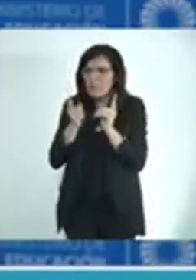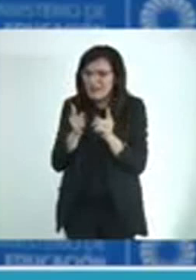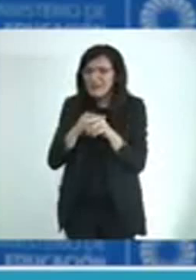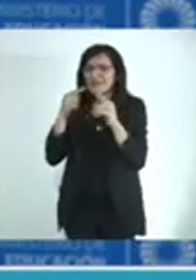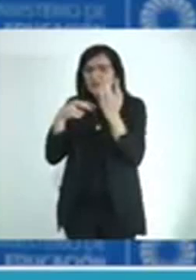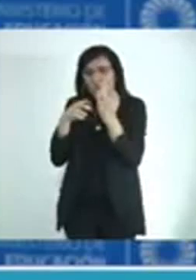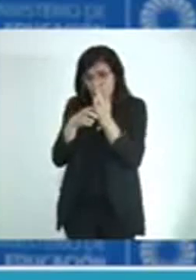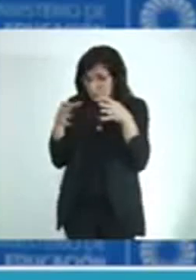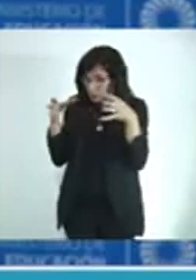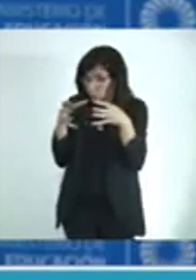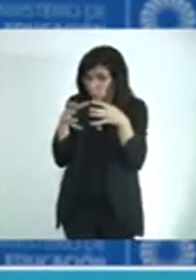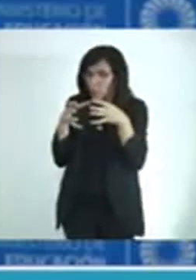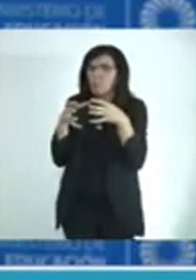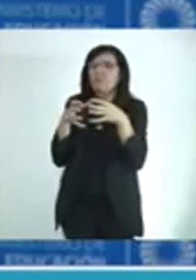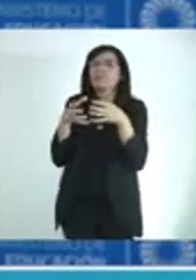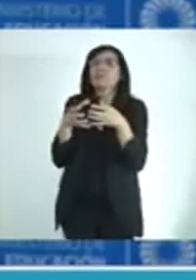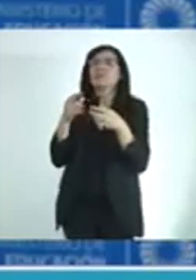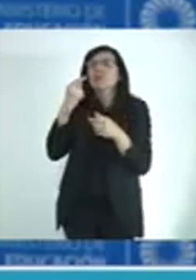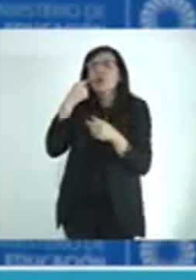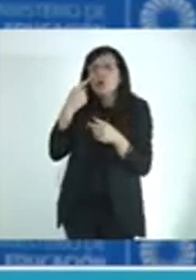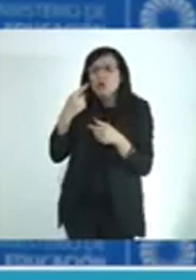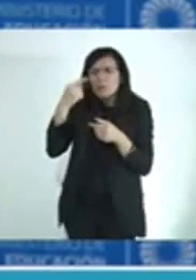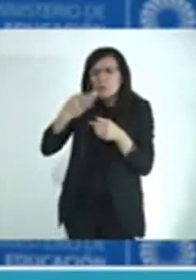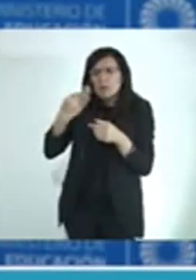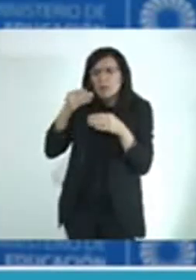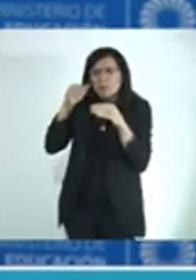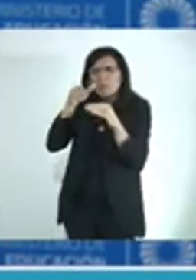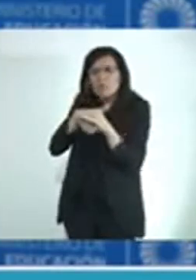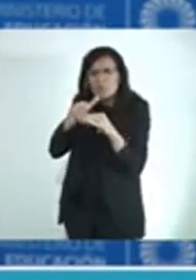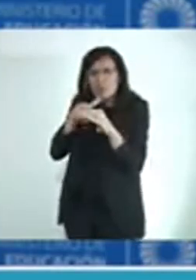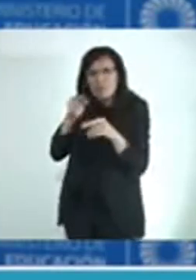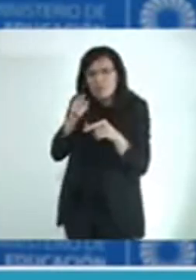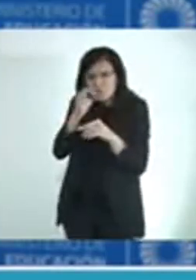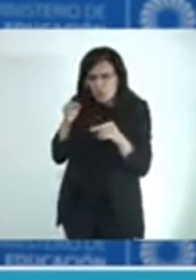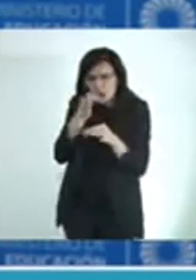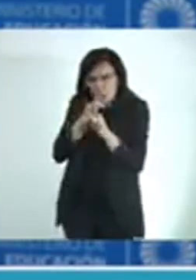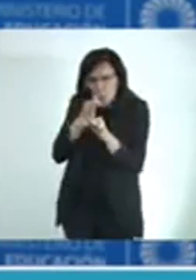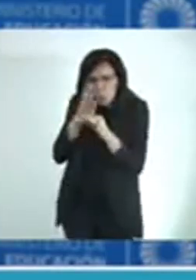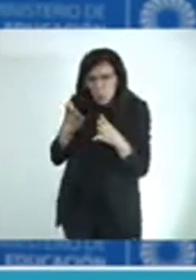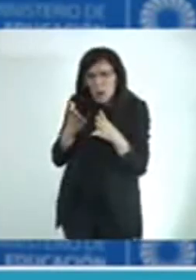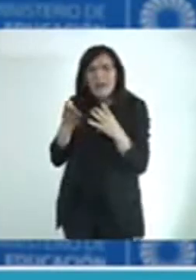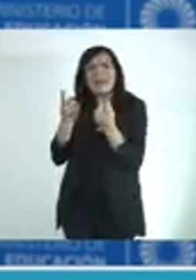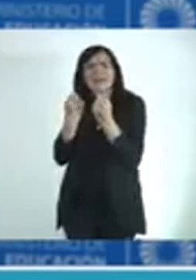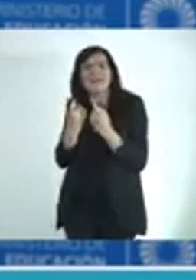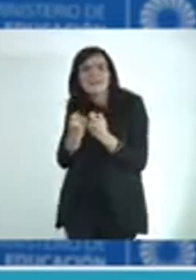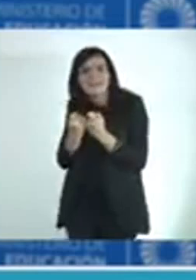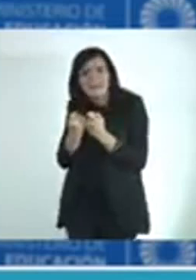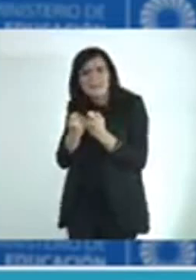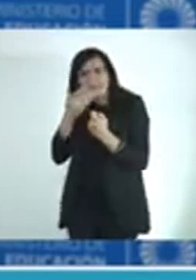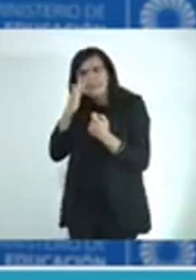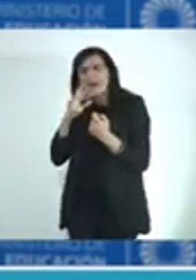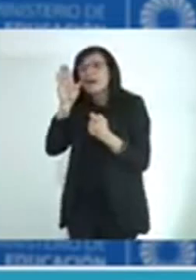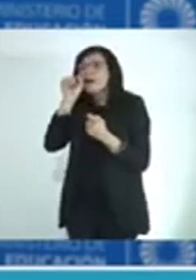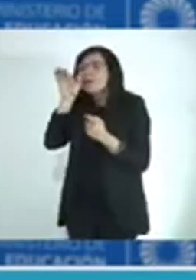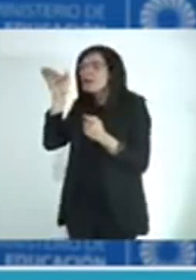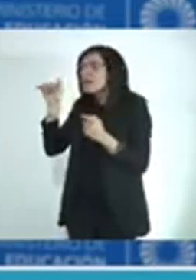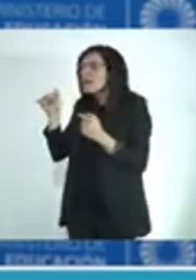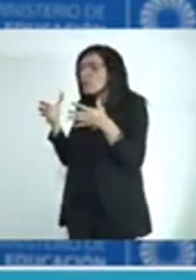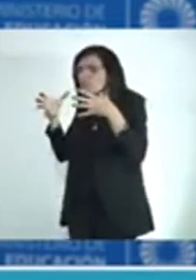supervisoras y con las otras direcciones de nivel. Esto trabajamos siempre articuladamente con cada una de las